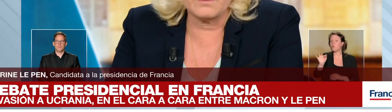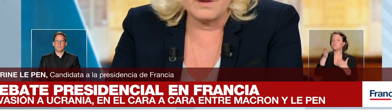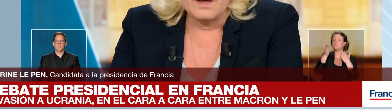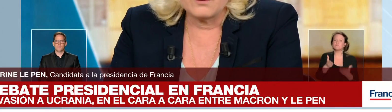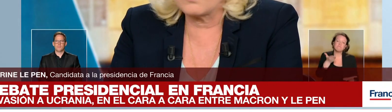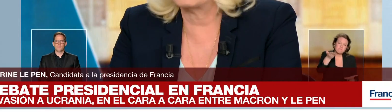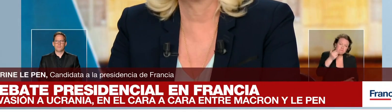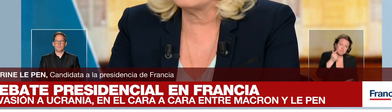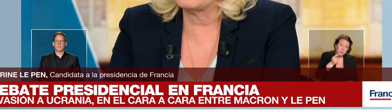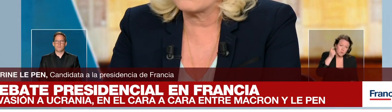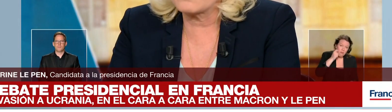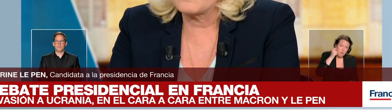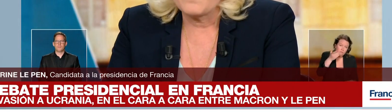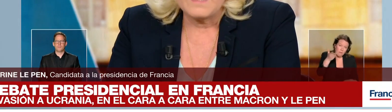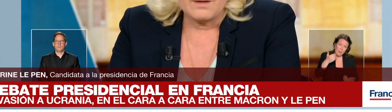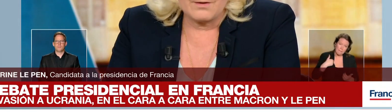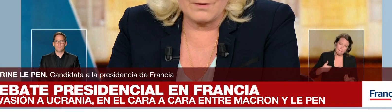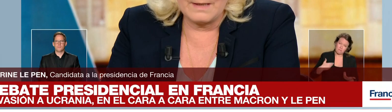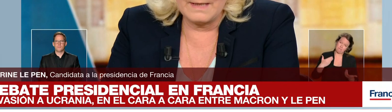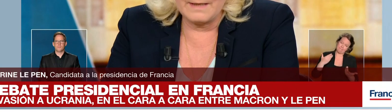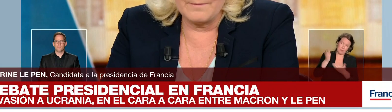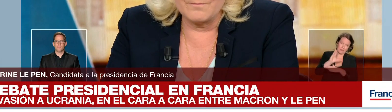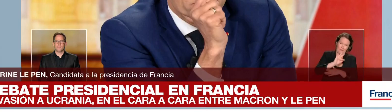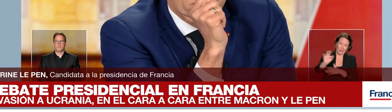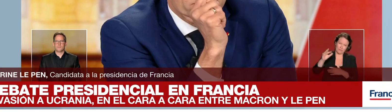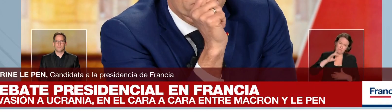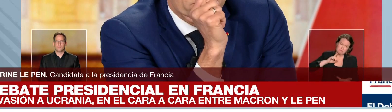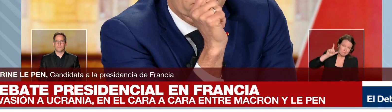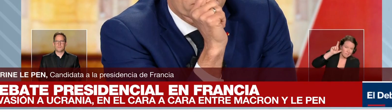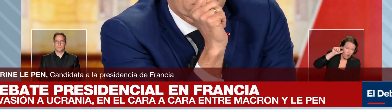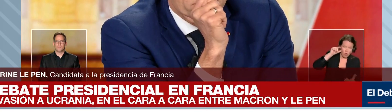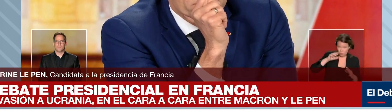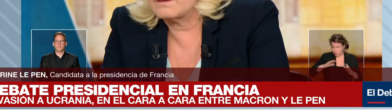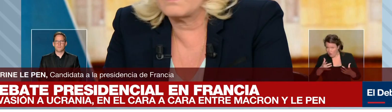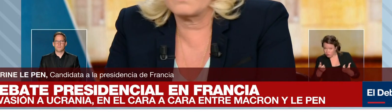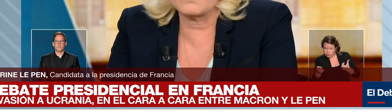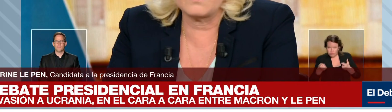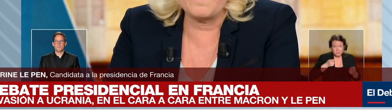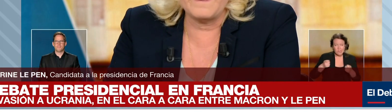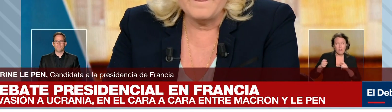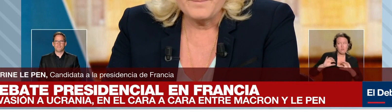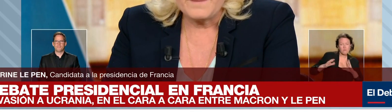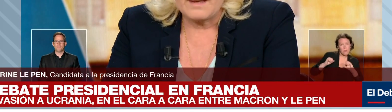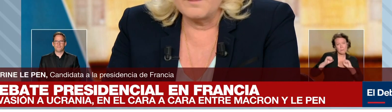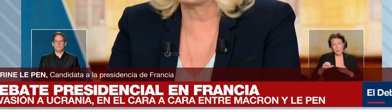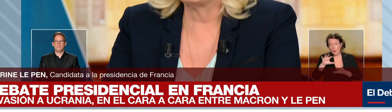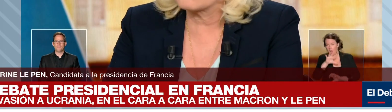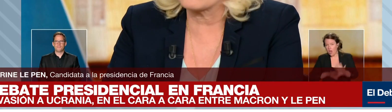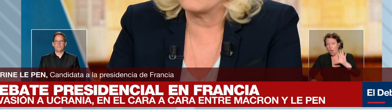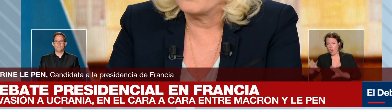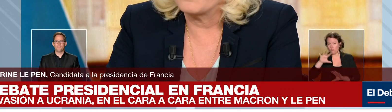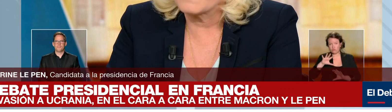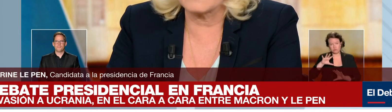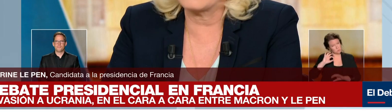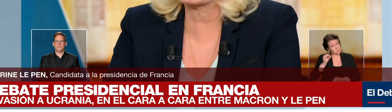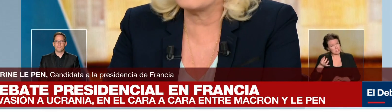señor Macron, que ustedes han hecho para encontrar en nombre de Francia los medios y las vías para llegar